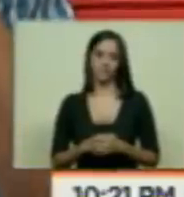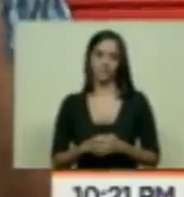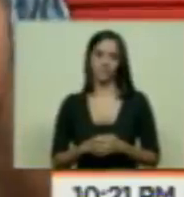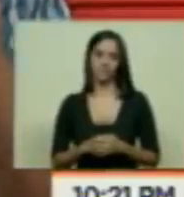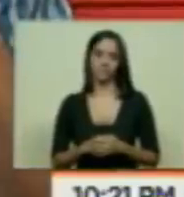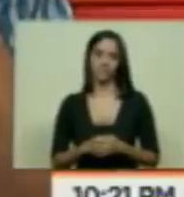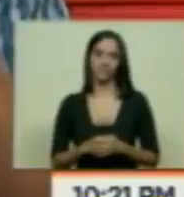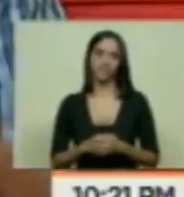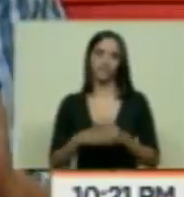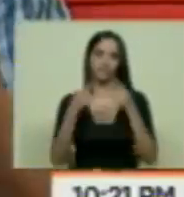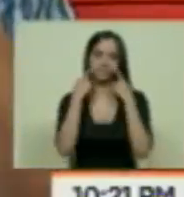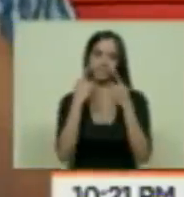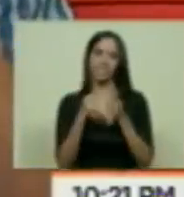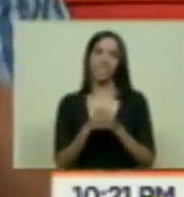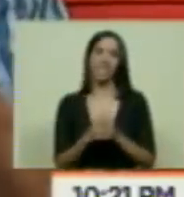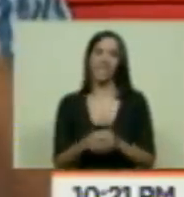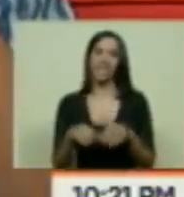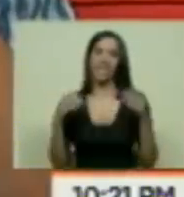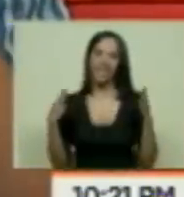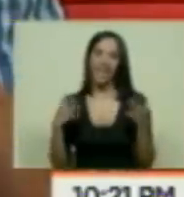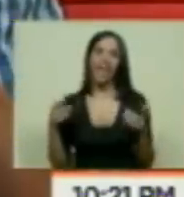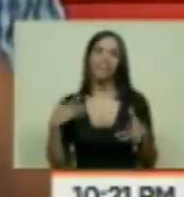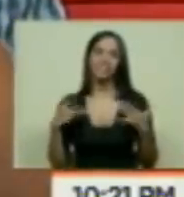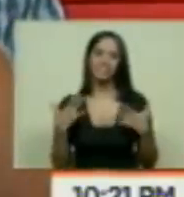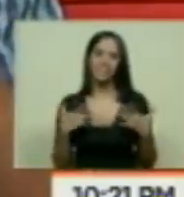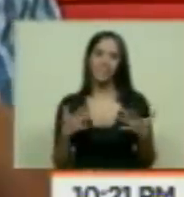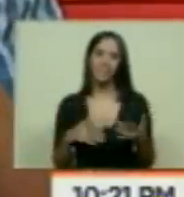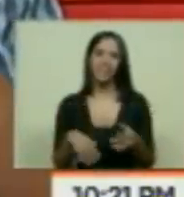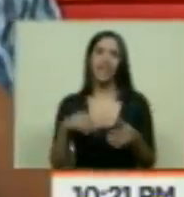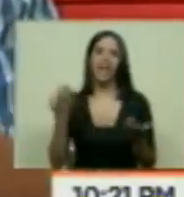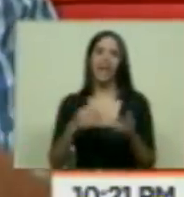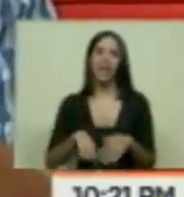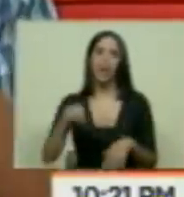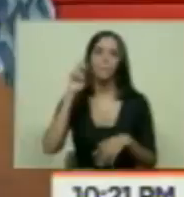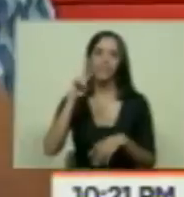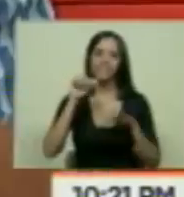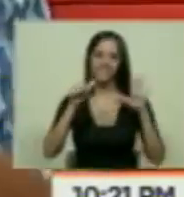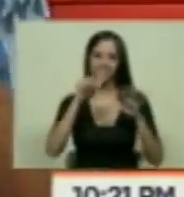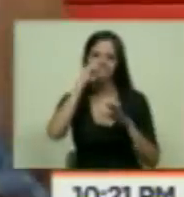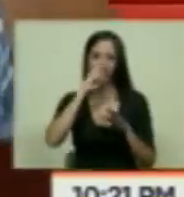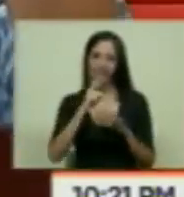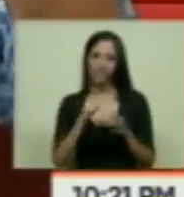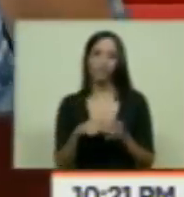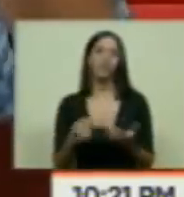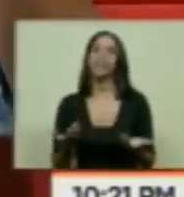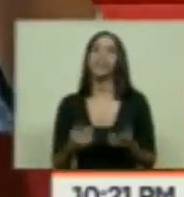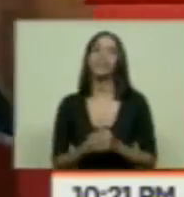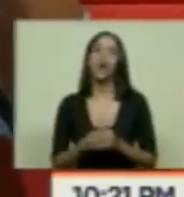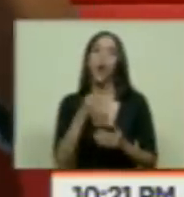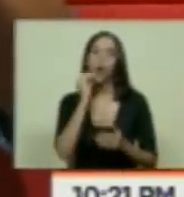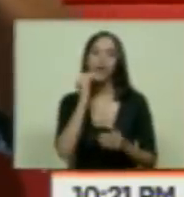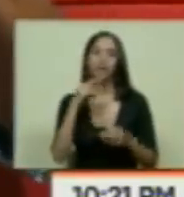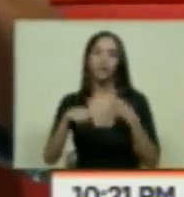Gran acto en Cantabria a los 36 años de la masacre de los 23 jóvenes revolucionarios. Basta de impunidad. Esto es